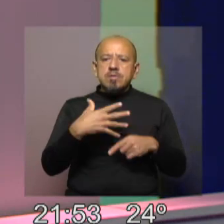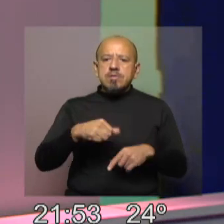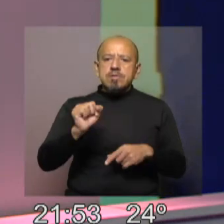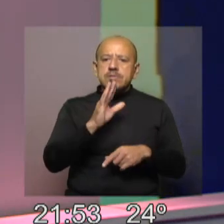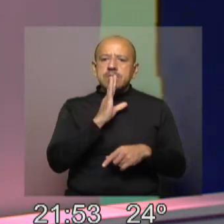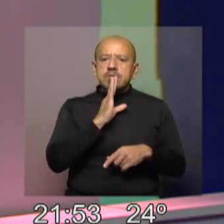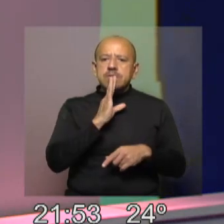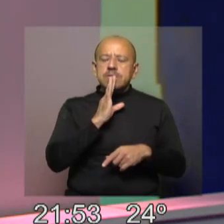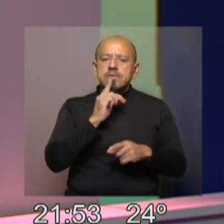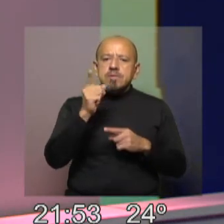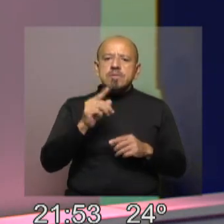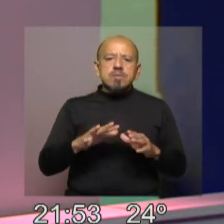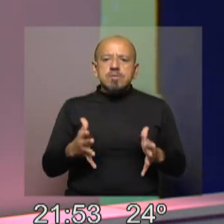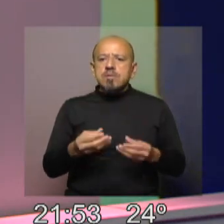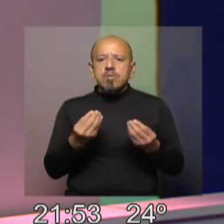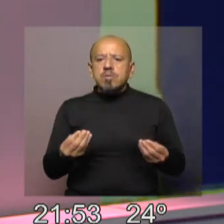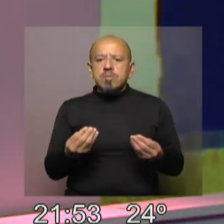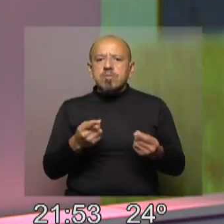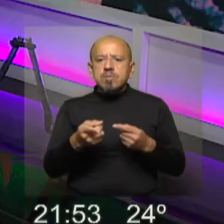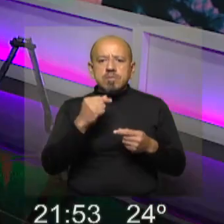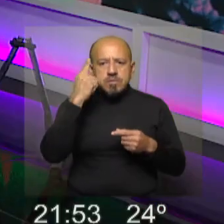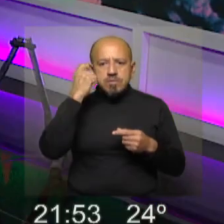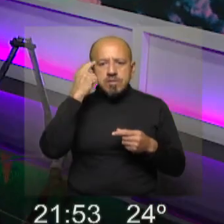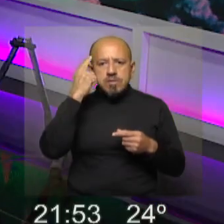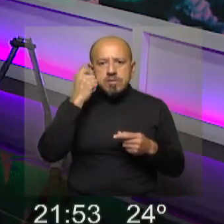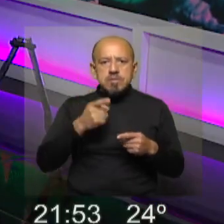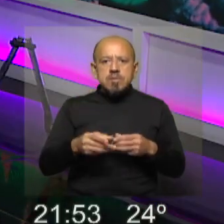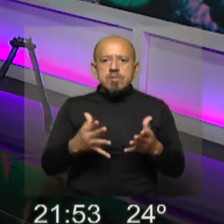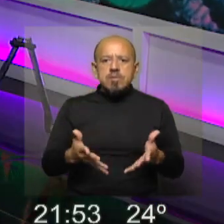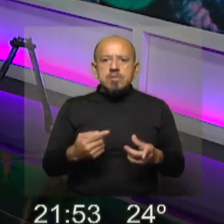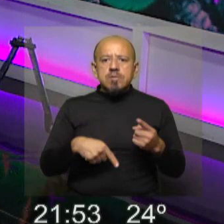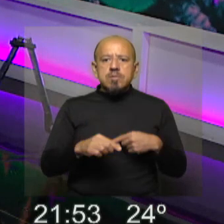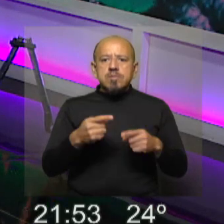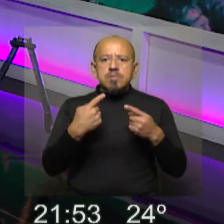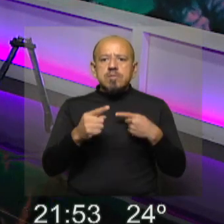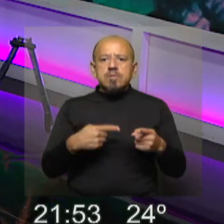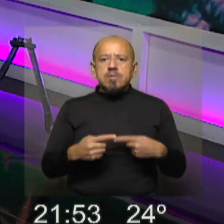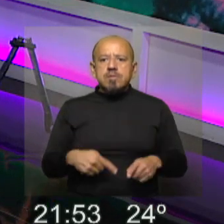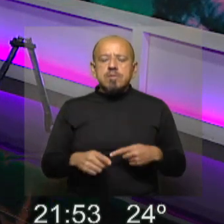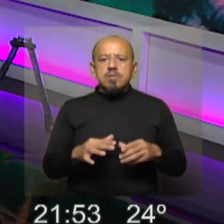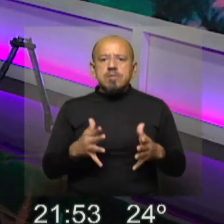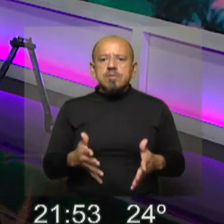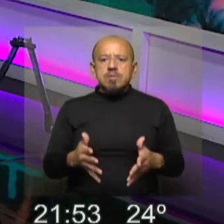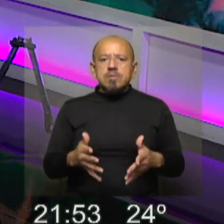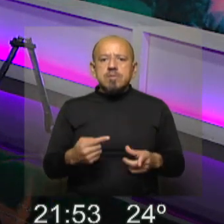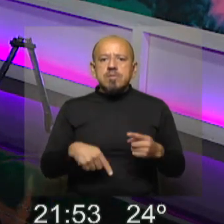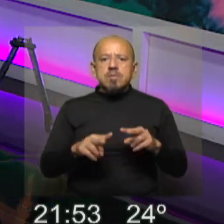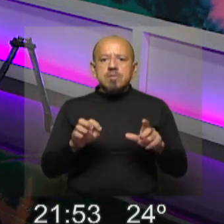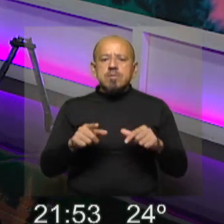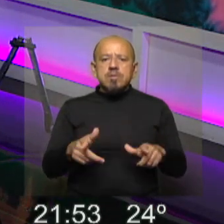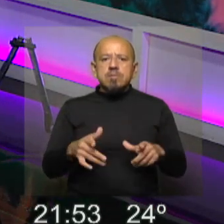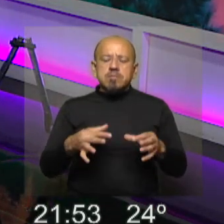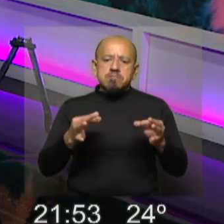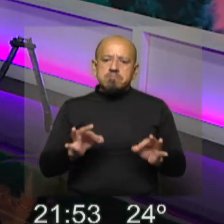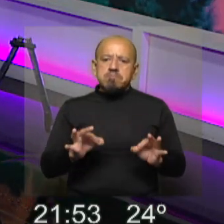en una gira por allá. ¿Cómo fue esa experiencia? Súper linda, una experiencia súper linda, distinta, ¿sí? Con un encare también, digo, muy